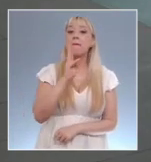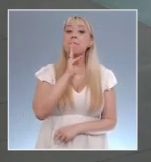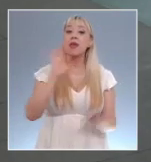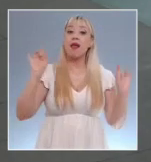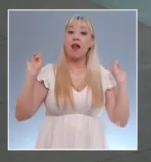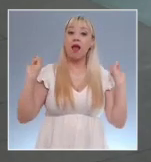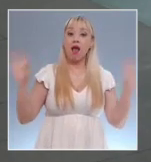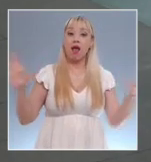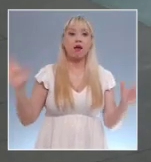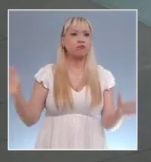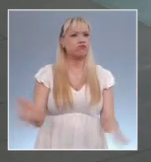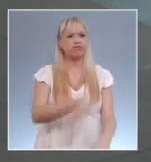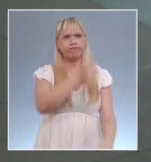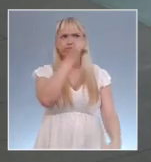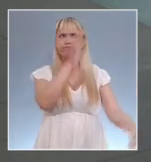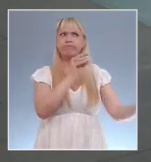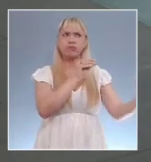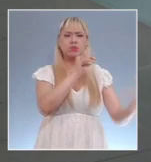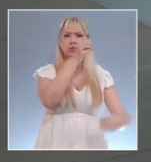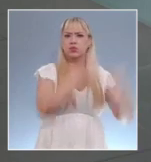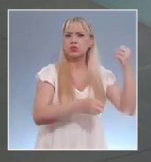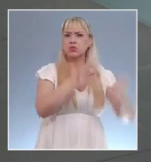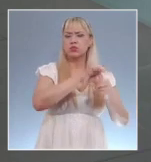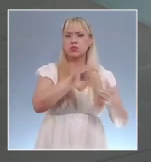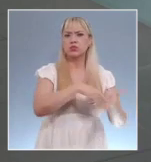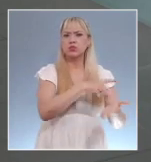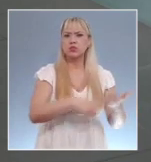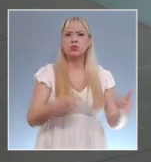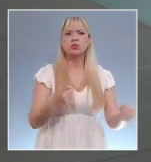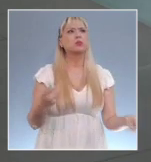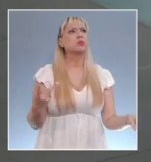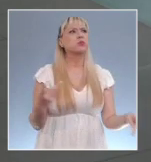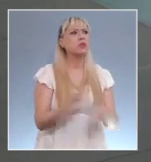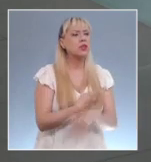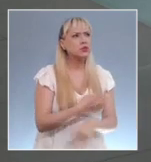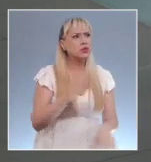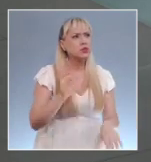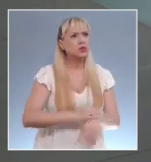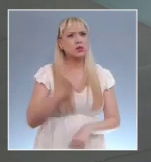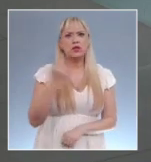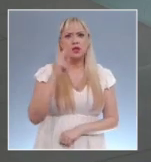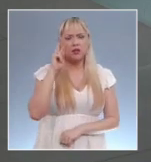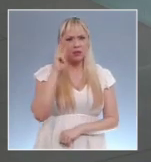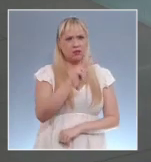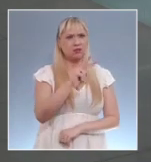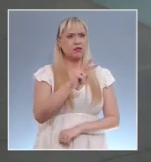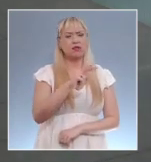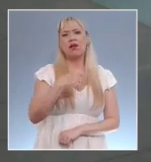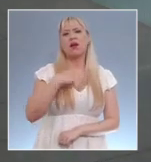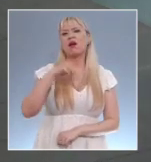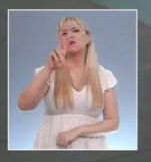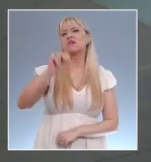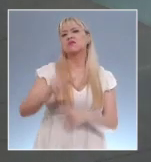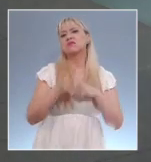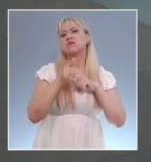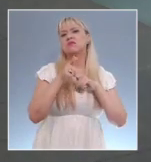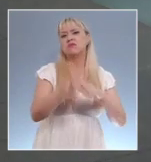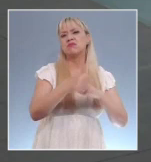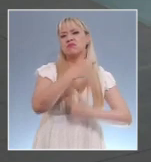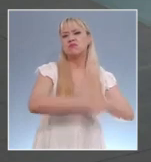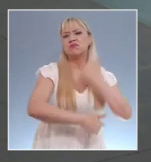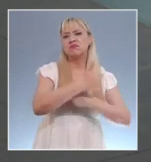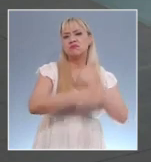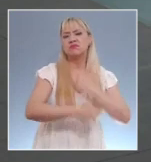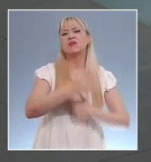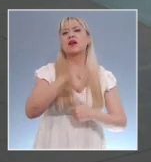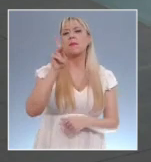Amplio por México, en los que se determinó que no continuará en el proceso interno rumbo a la candidatura presidencial de 2024